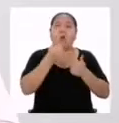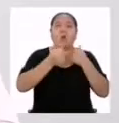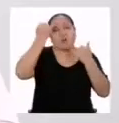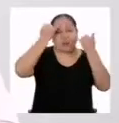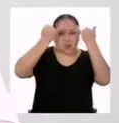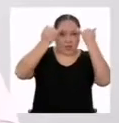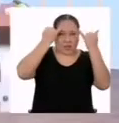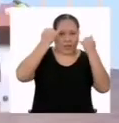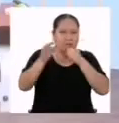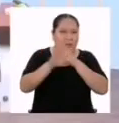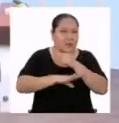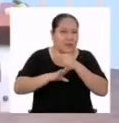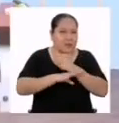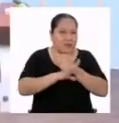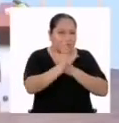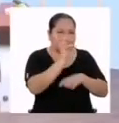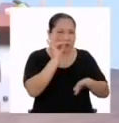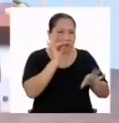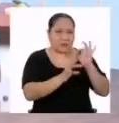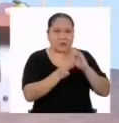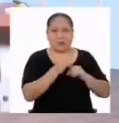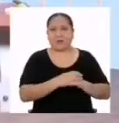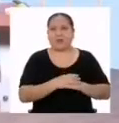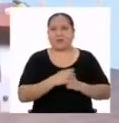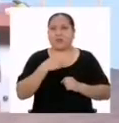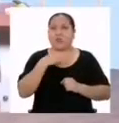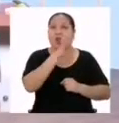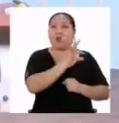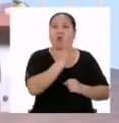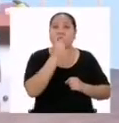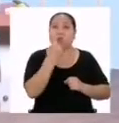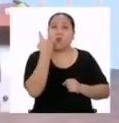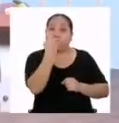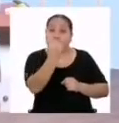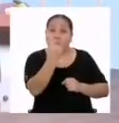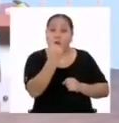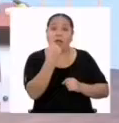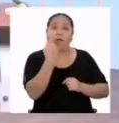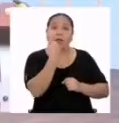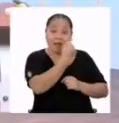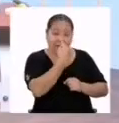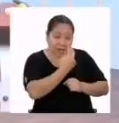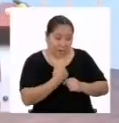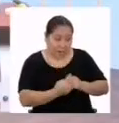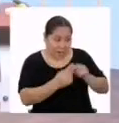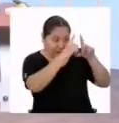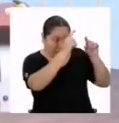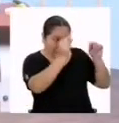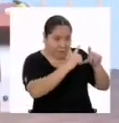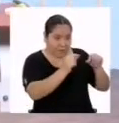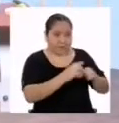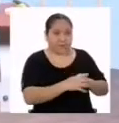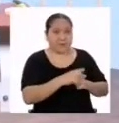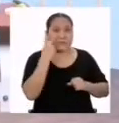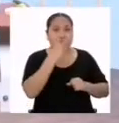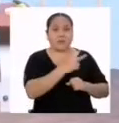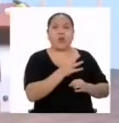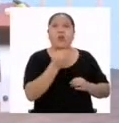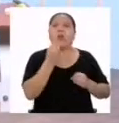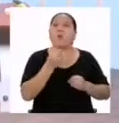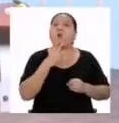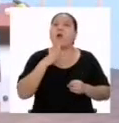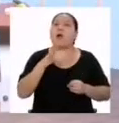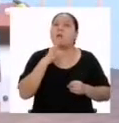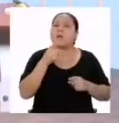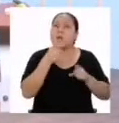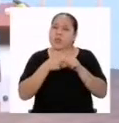principales identificamos? Identifiqué una por cada párrafo. La que me llamó la atención fue cómo podemos hablar de diversidad